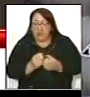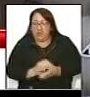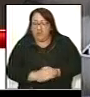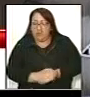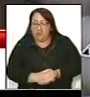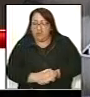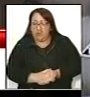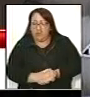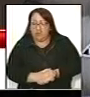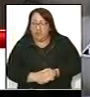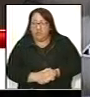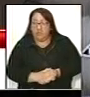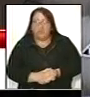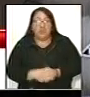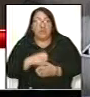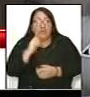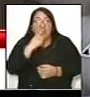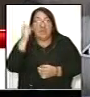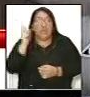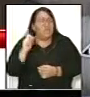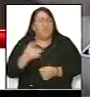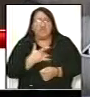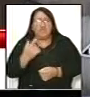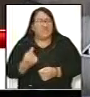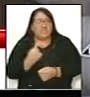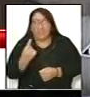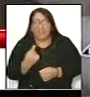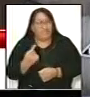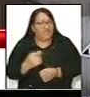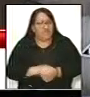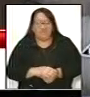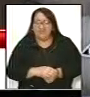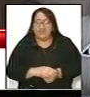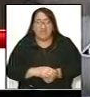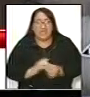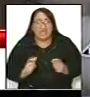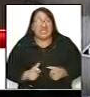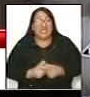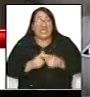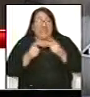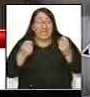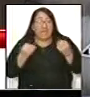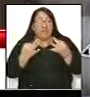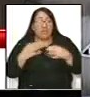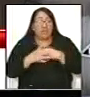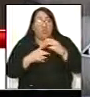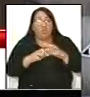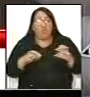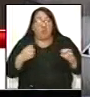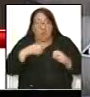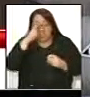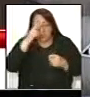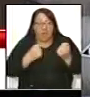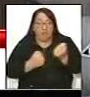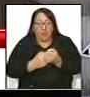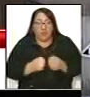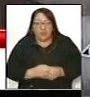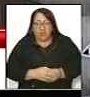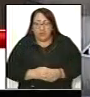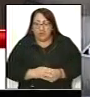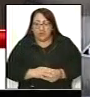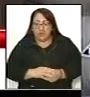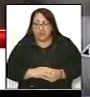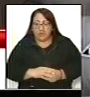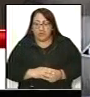República y decirles a ellos que no están solos. La inmensa mayoría del pueblo de Perú está con ellos.